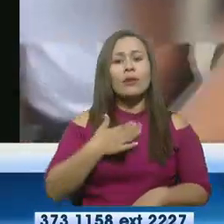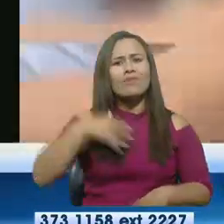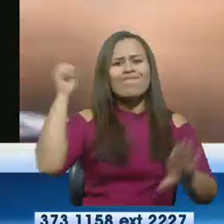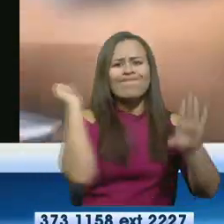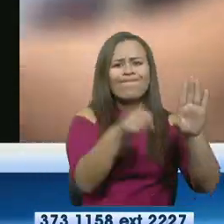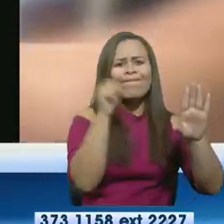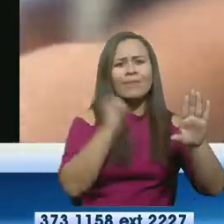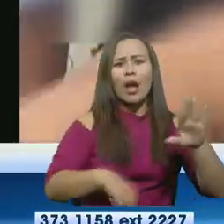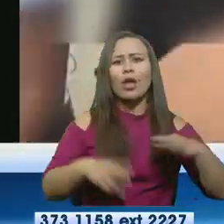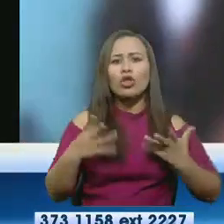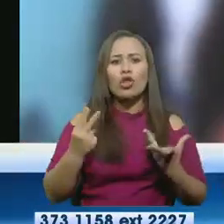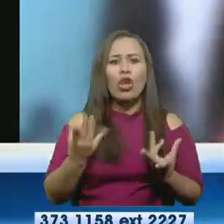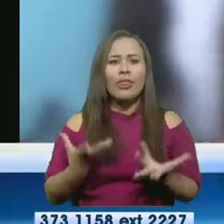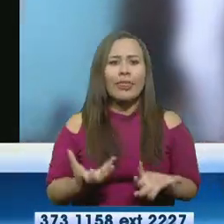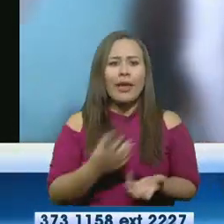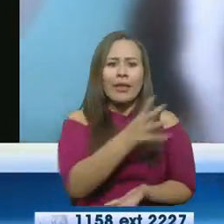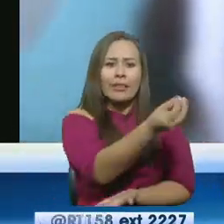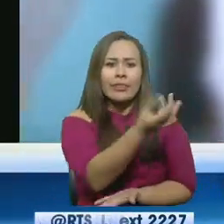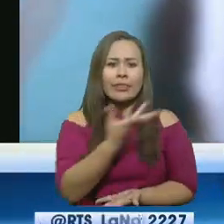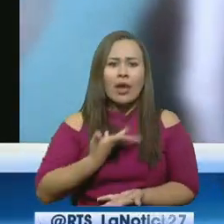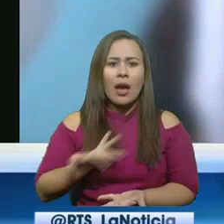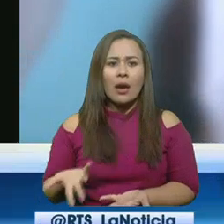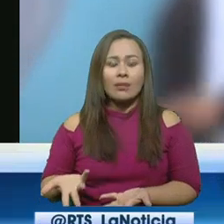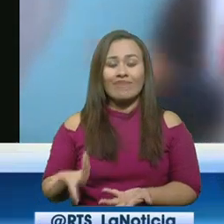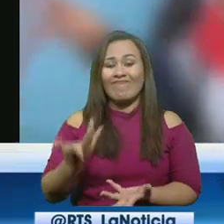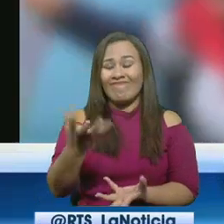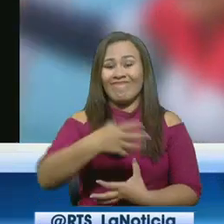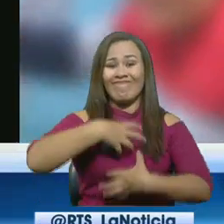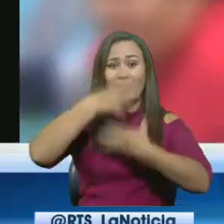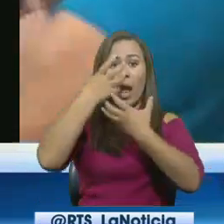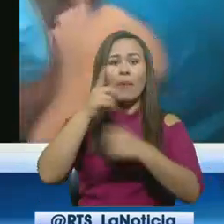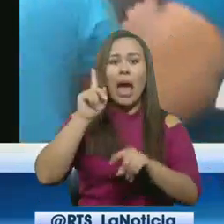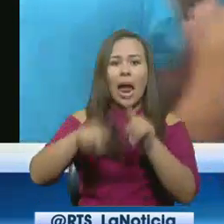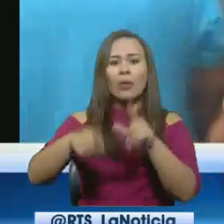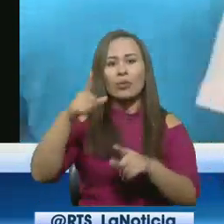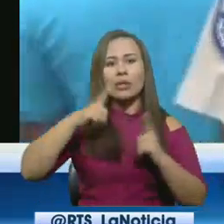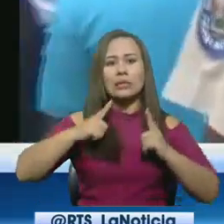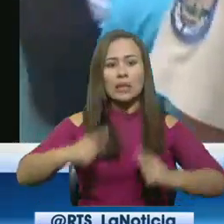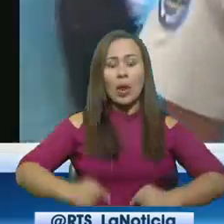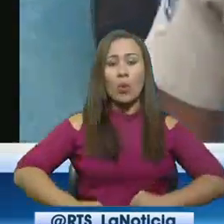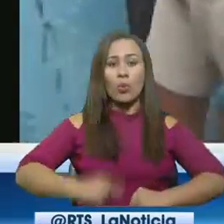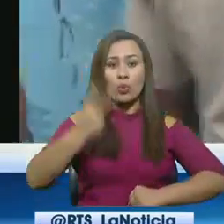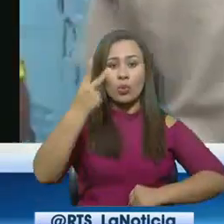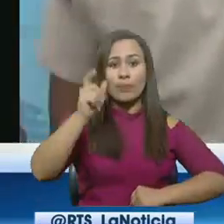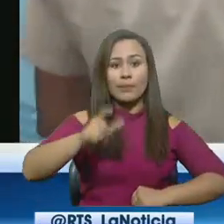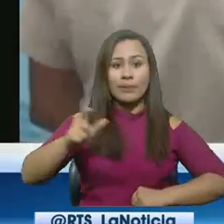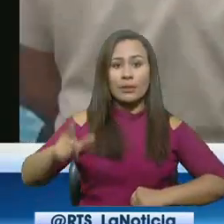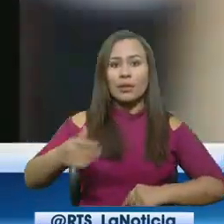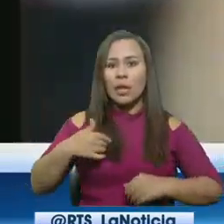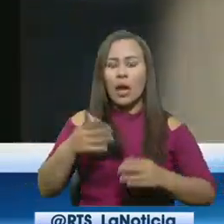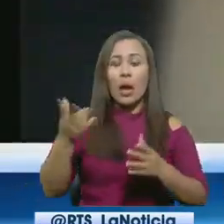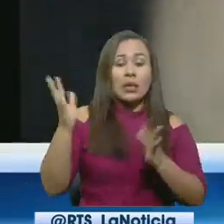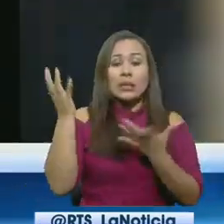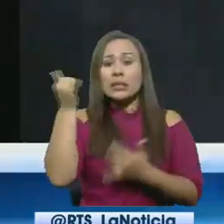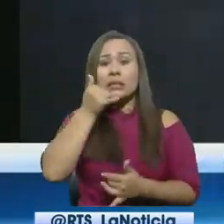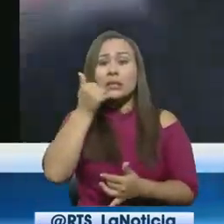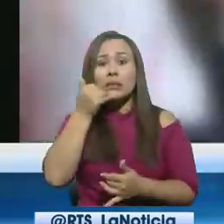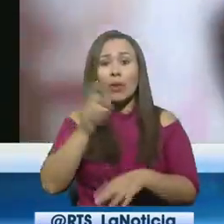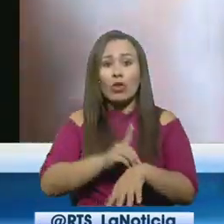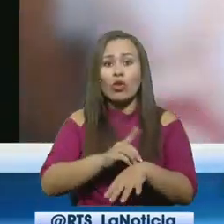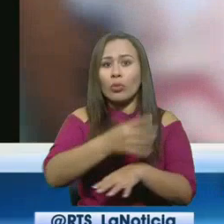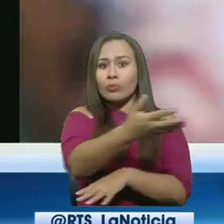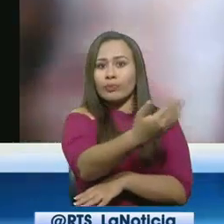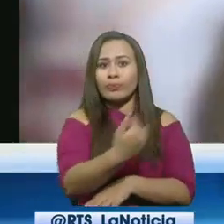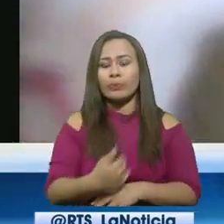abran y no dejan salir a nadie allá. La emergencia provocó estragos en la salud de al menos dos personas que requirieron atención médica inmediata.